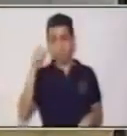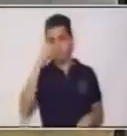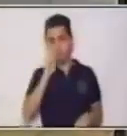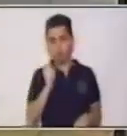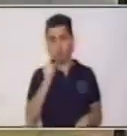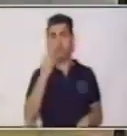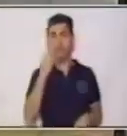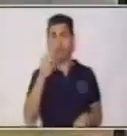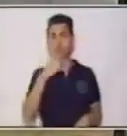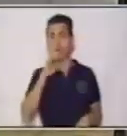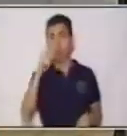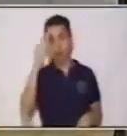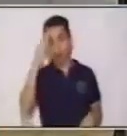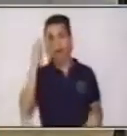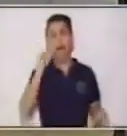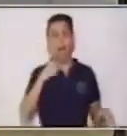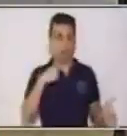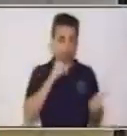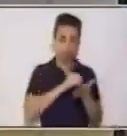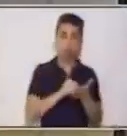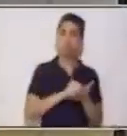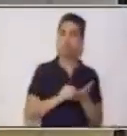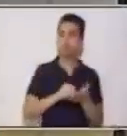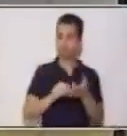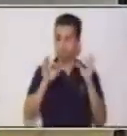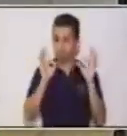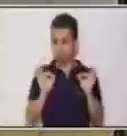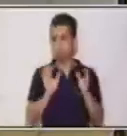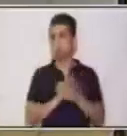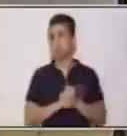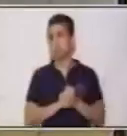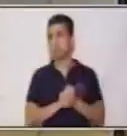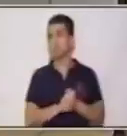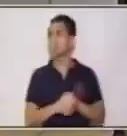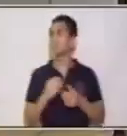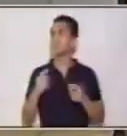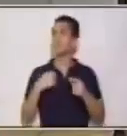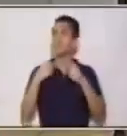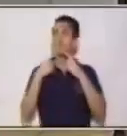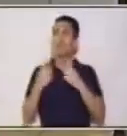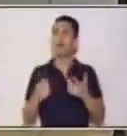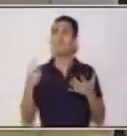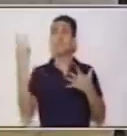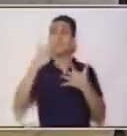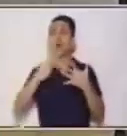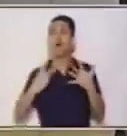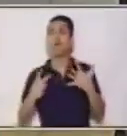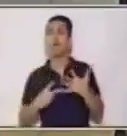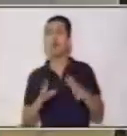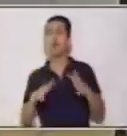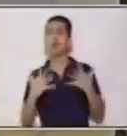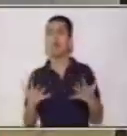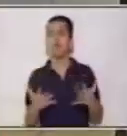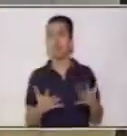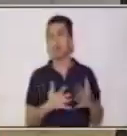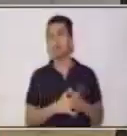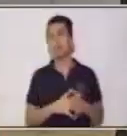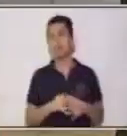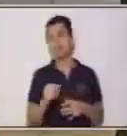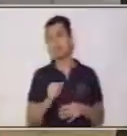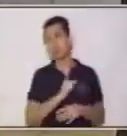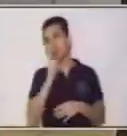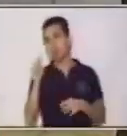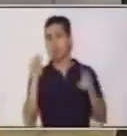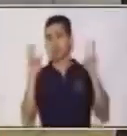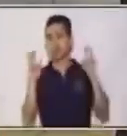ese momento. Y al hablar de vocabulario, pues estamos hablando también de otro tema, que esto ya se conoce